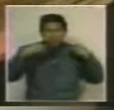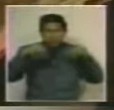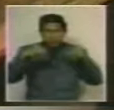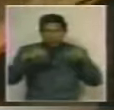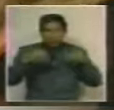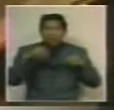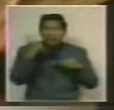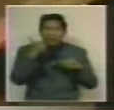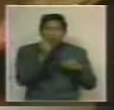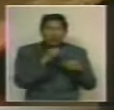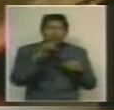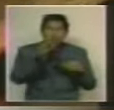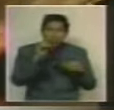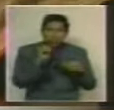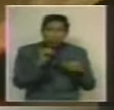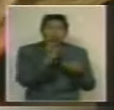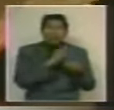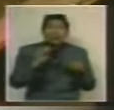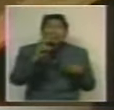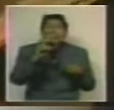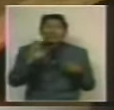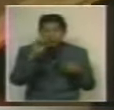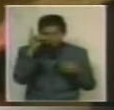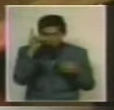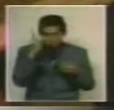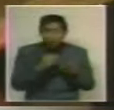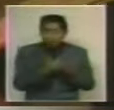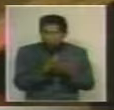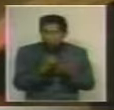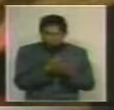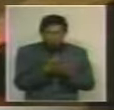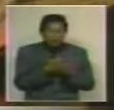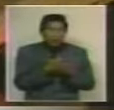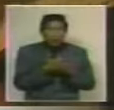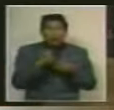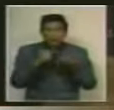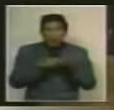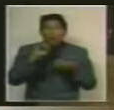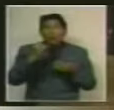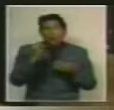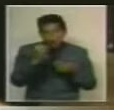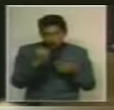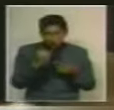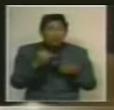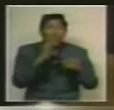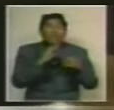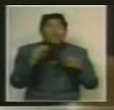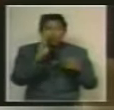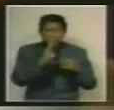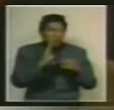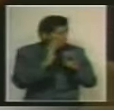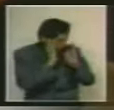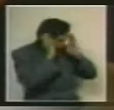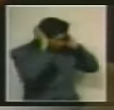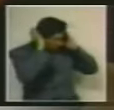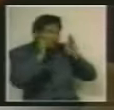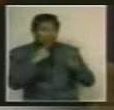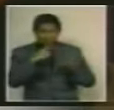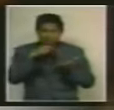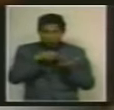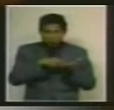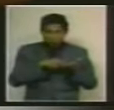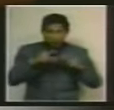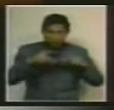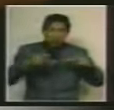denominaciones de 10, 50, 100 y 200 bolivianos correspondientes a la serie J. El BCB reitera que los billetes de las